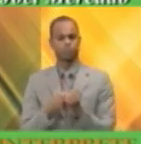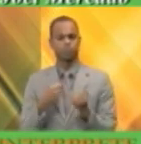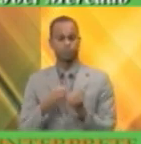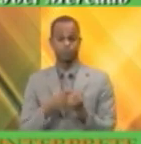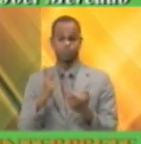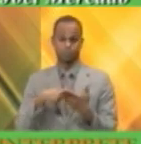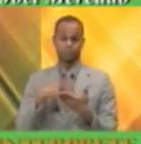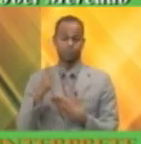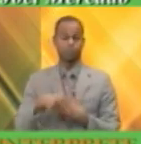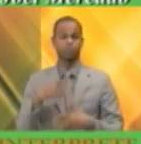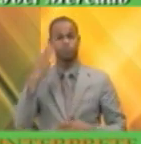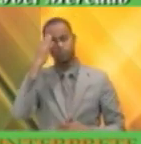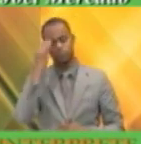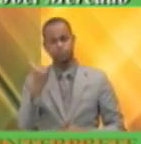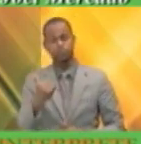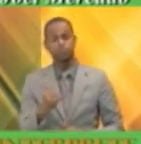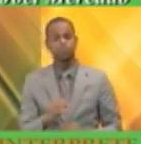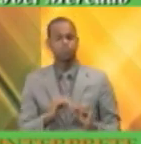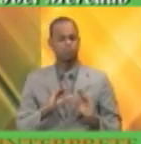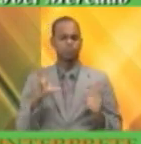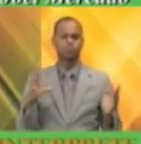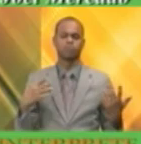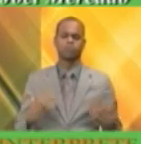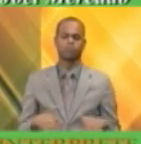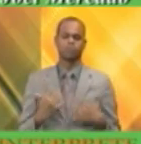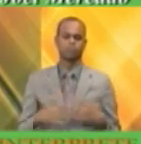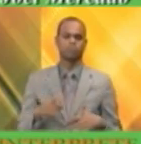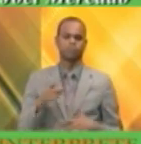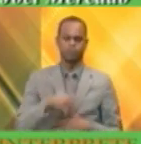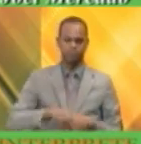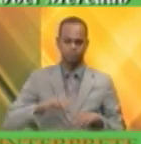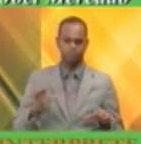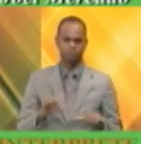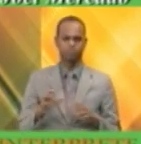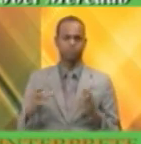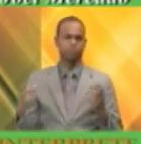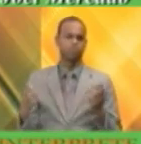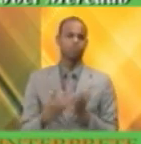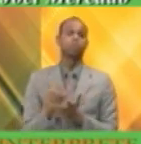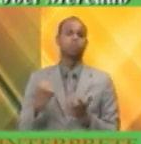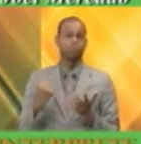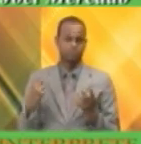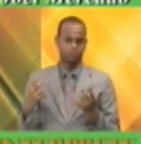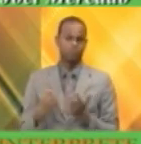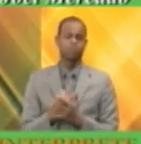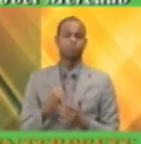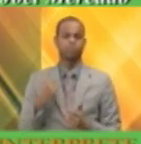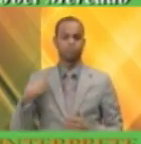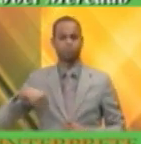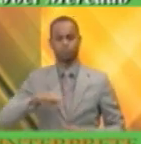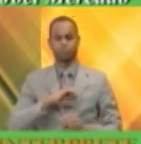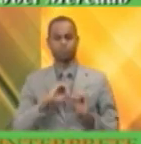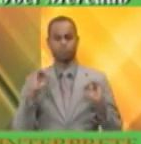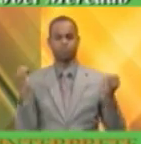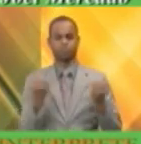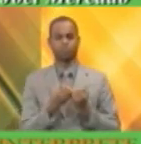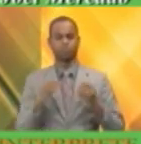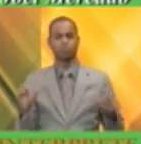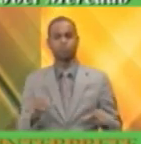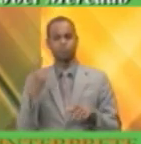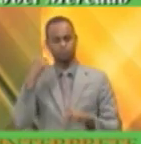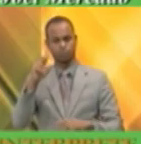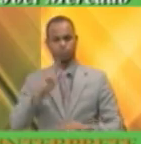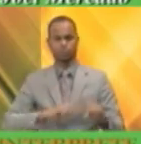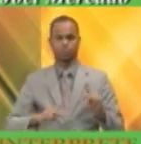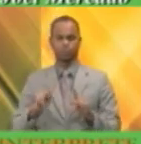programa. Porque evidentemente que de alguna manera algún beneficio sacamos nosotros como organización para incluir personas